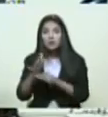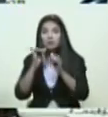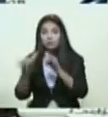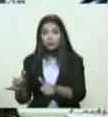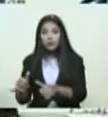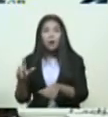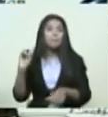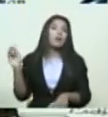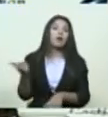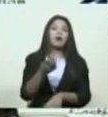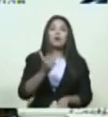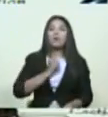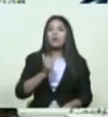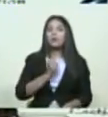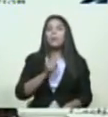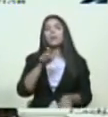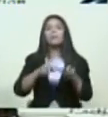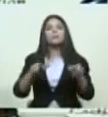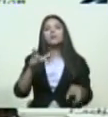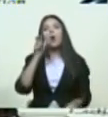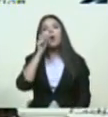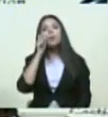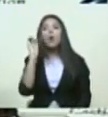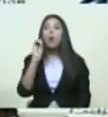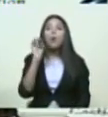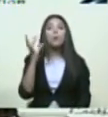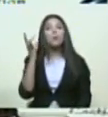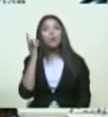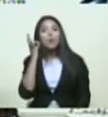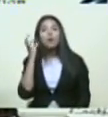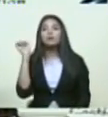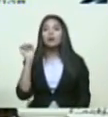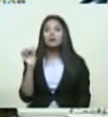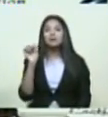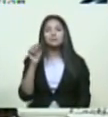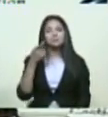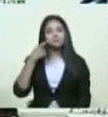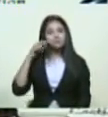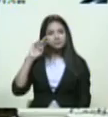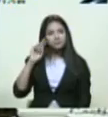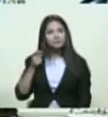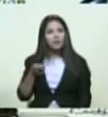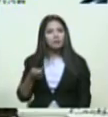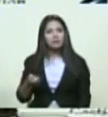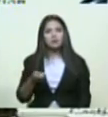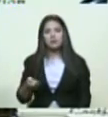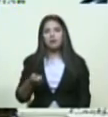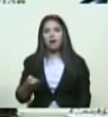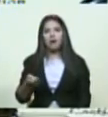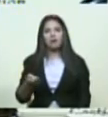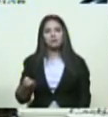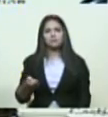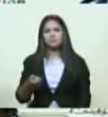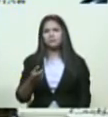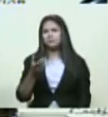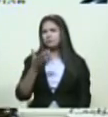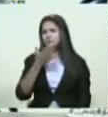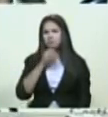para que toda aquella víctima, hombre o mujer, de esta red de extorsión y de chantaje, sin ningún